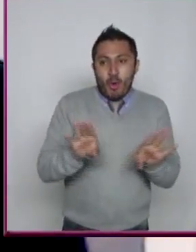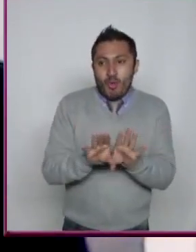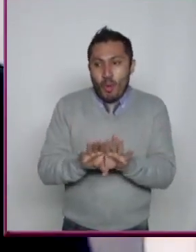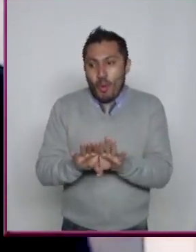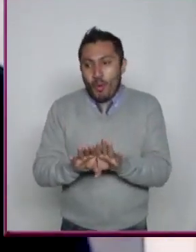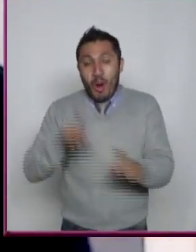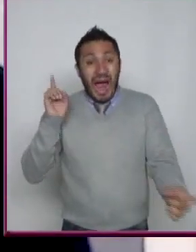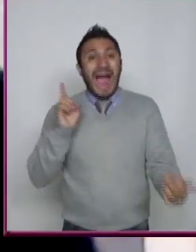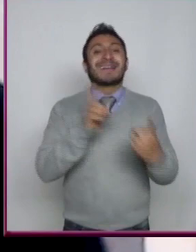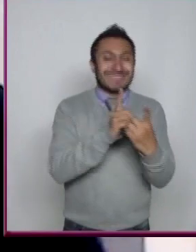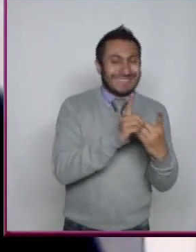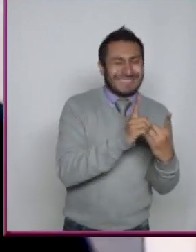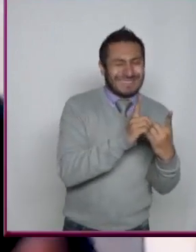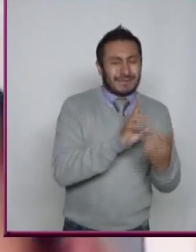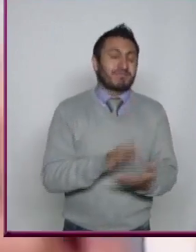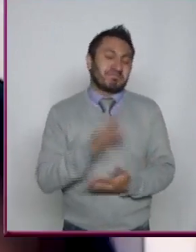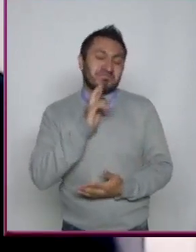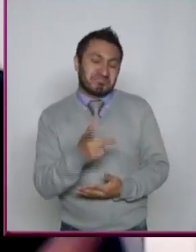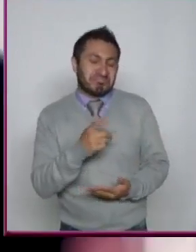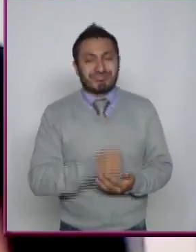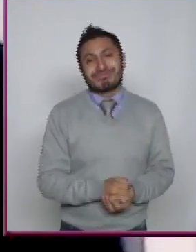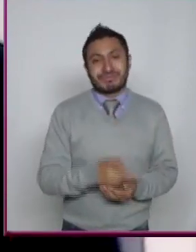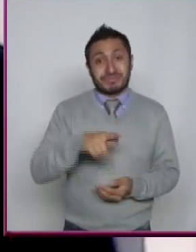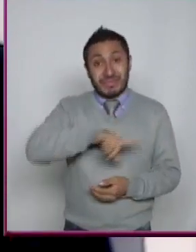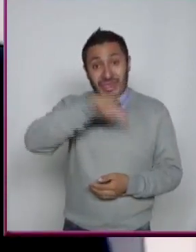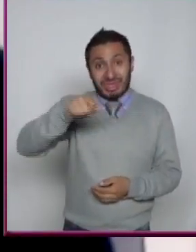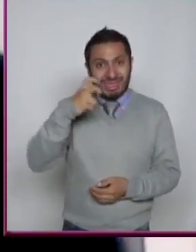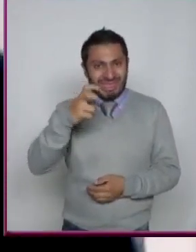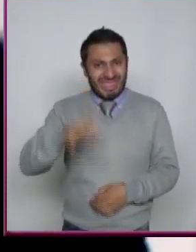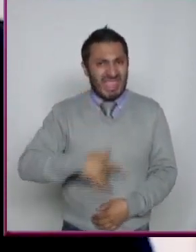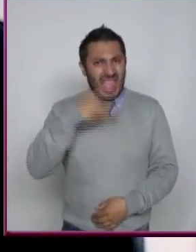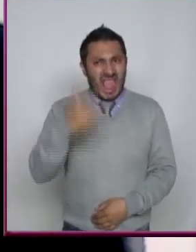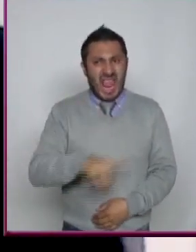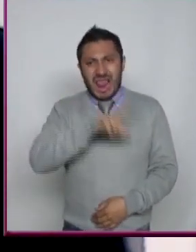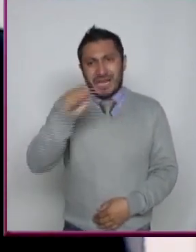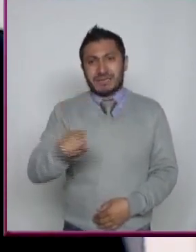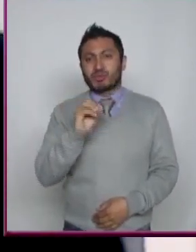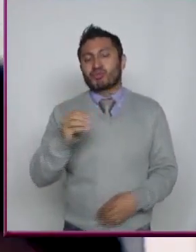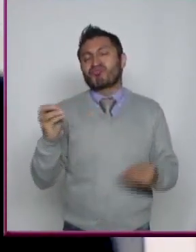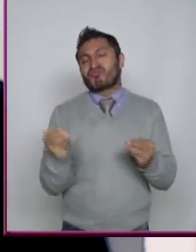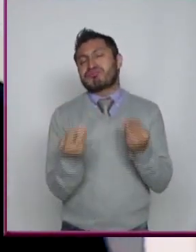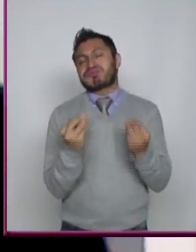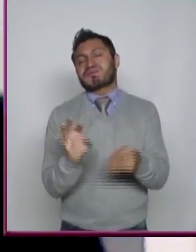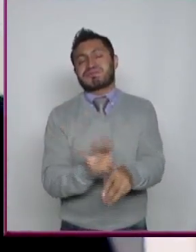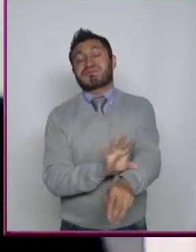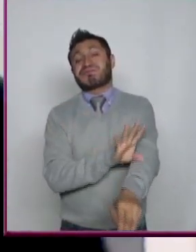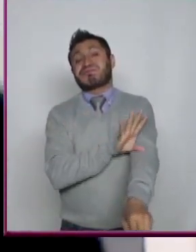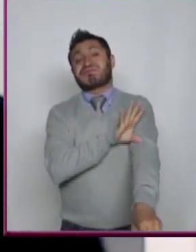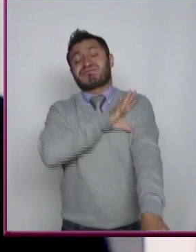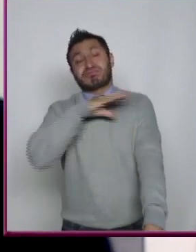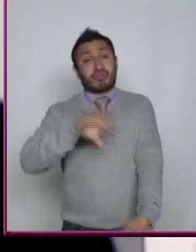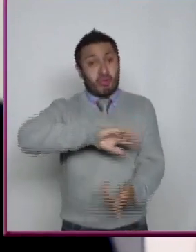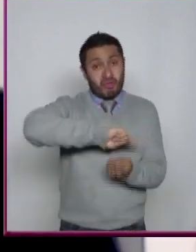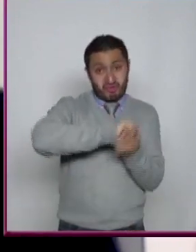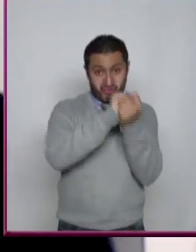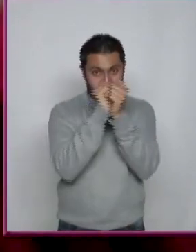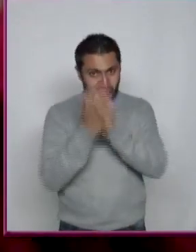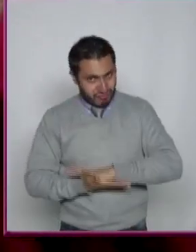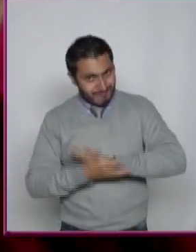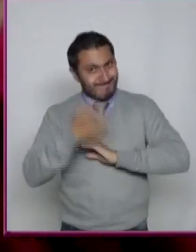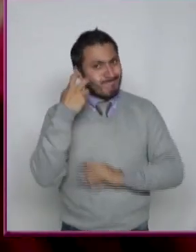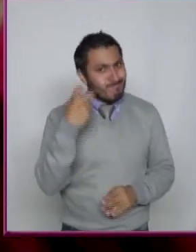en esta persona, ¿no? Así que después del enamoramiento, después de toda esta energía, lo que sigue es transformar esa